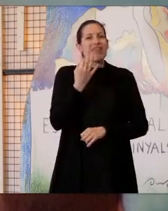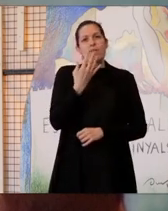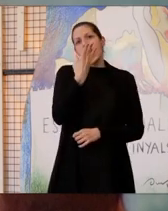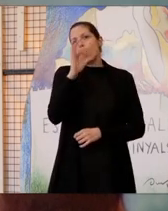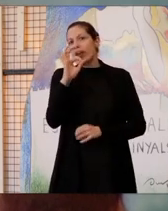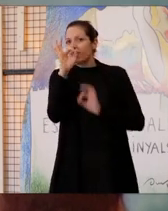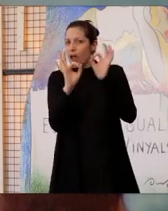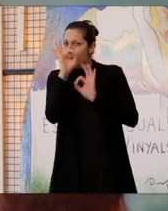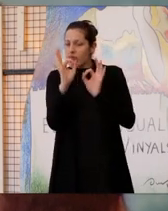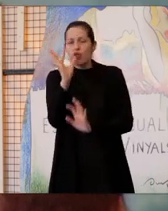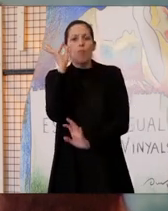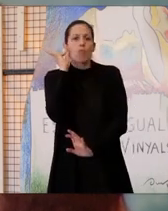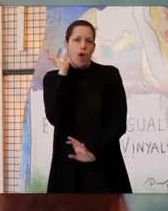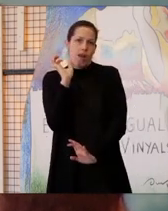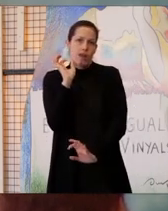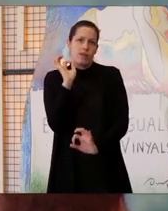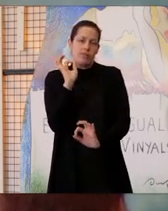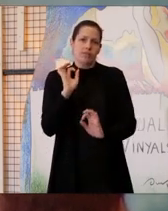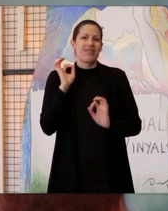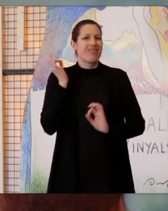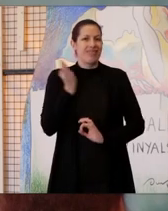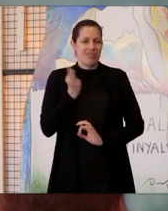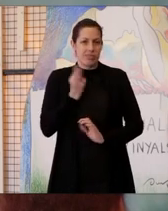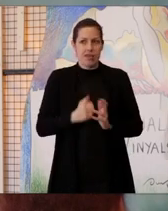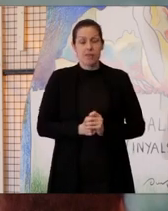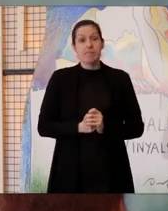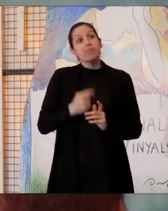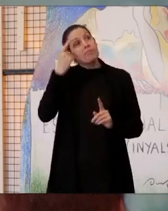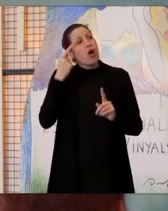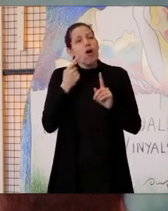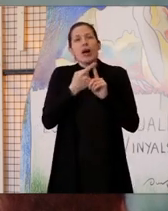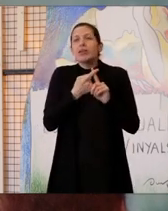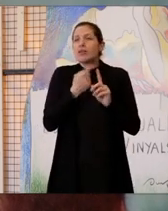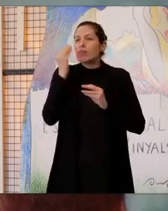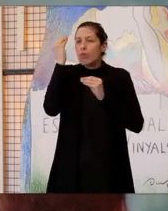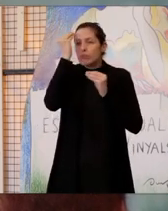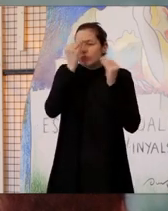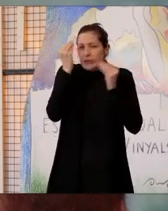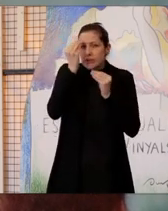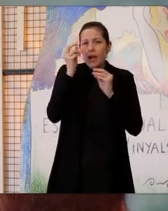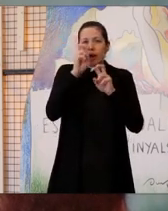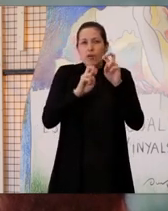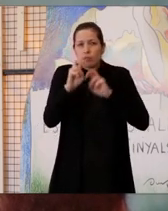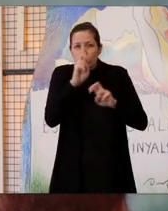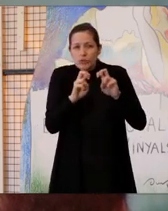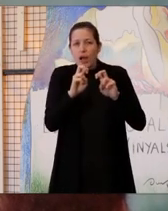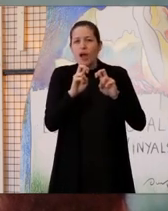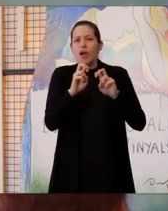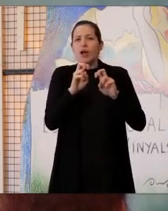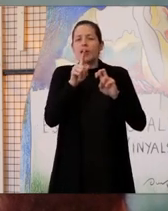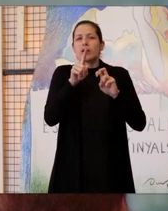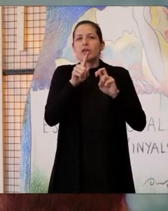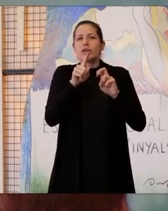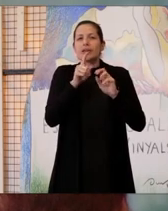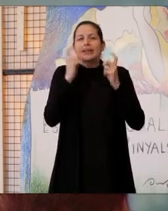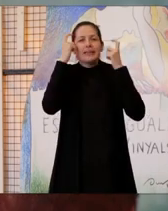mujeres Cómo se puede argumentar para que eso no lleguemos a 2026 y sea antes y después aprovechando también esa